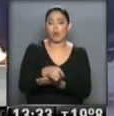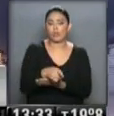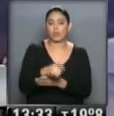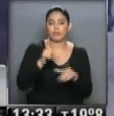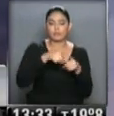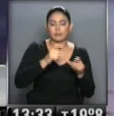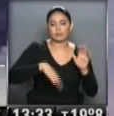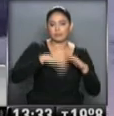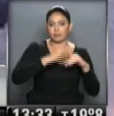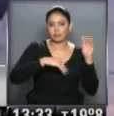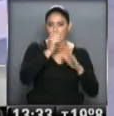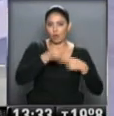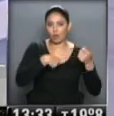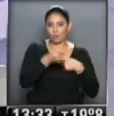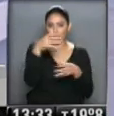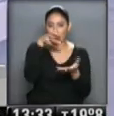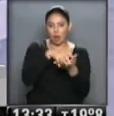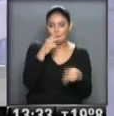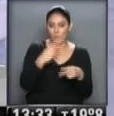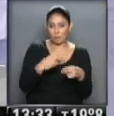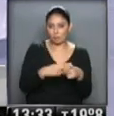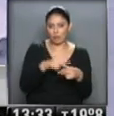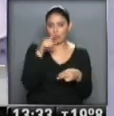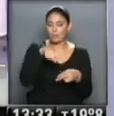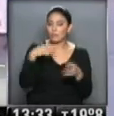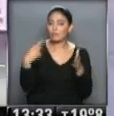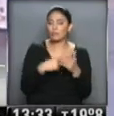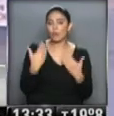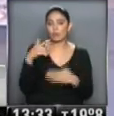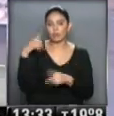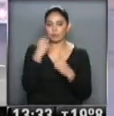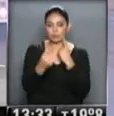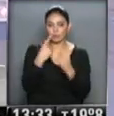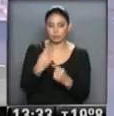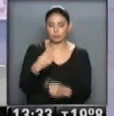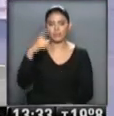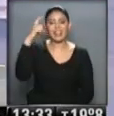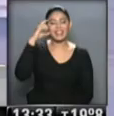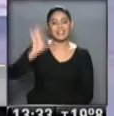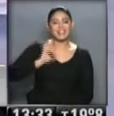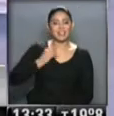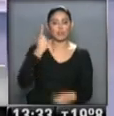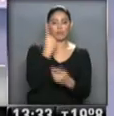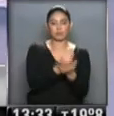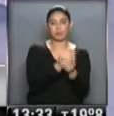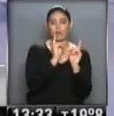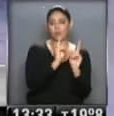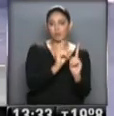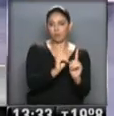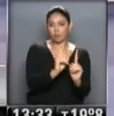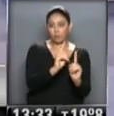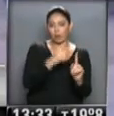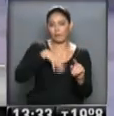un centro comercial en el parque Gezi, punto inicial de las protestas. Después de 10 años en el poder y con mayoría